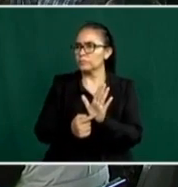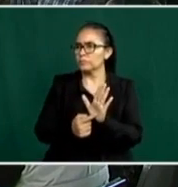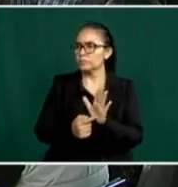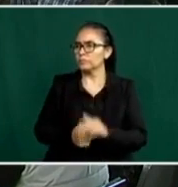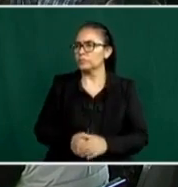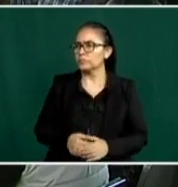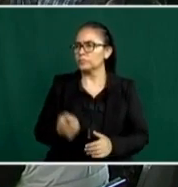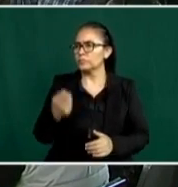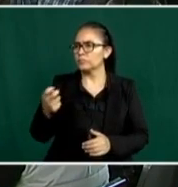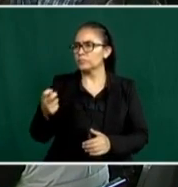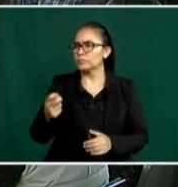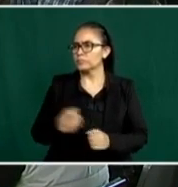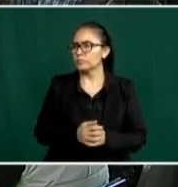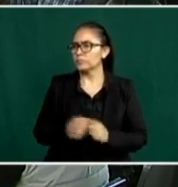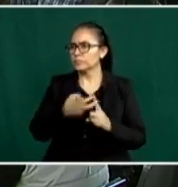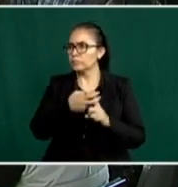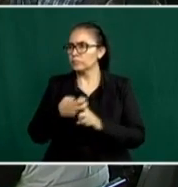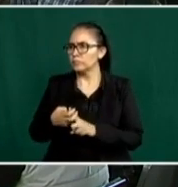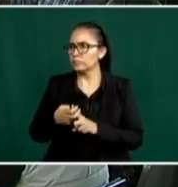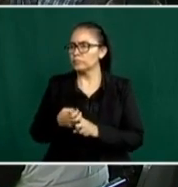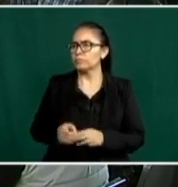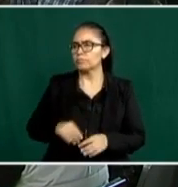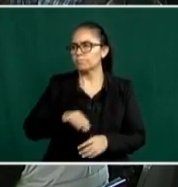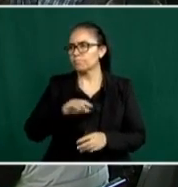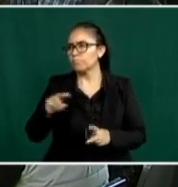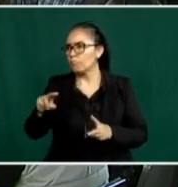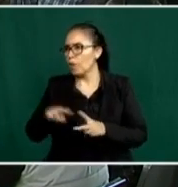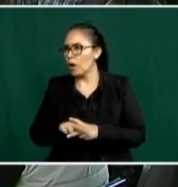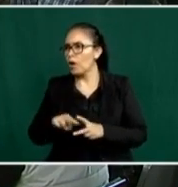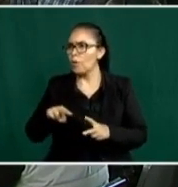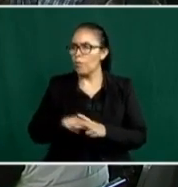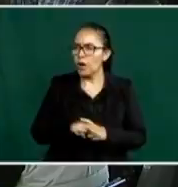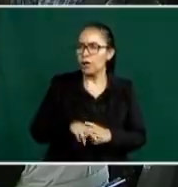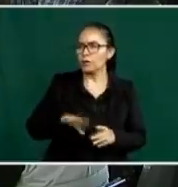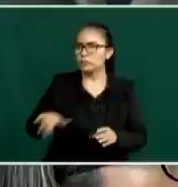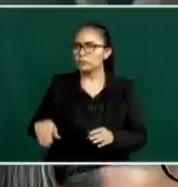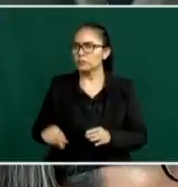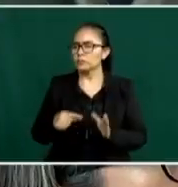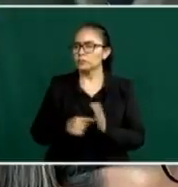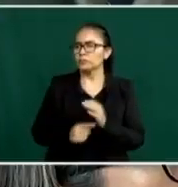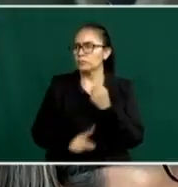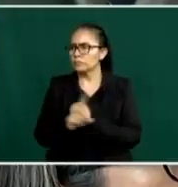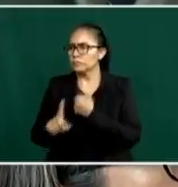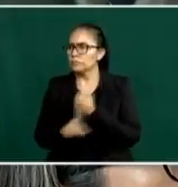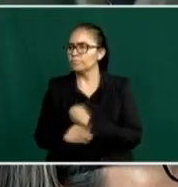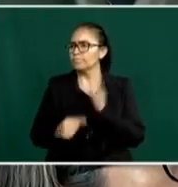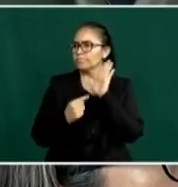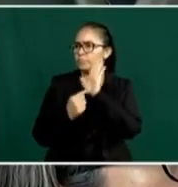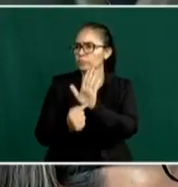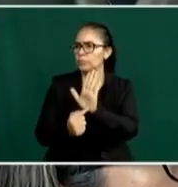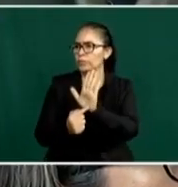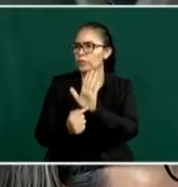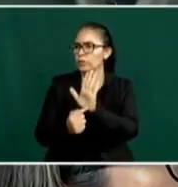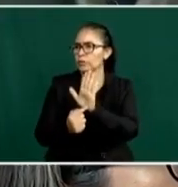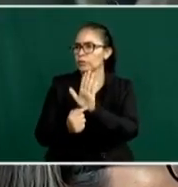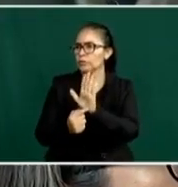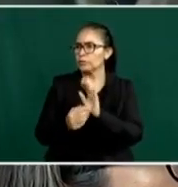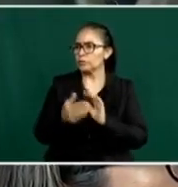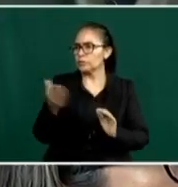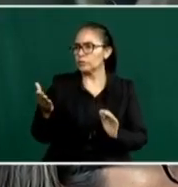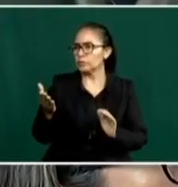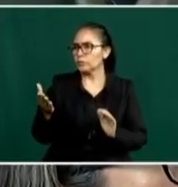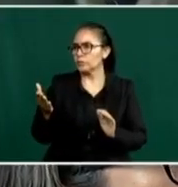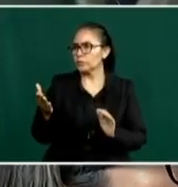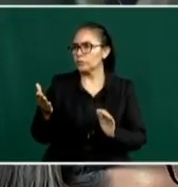esto, secuestros, muerte, porque en este conflicto ya hubo dos asesinados. Y yo no vi que